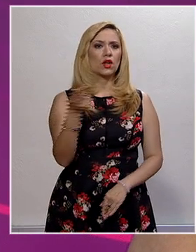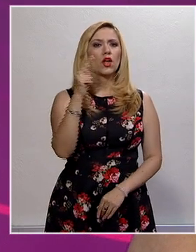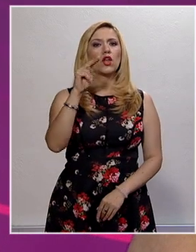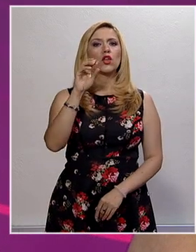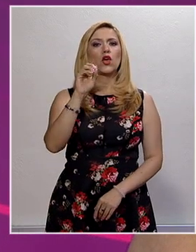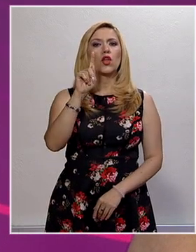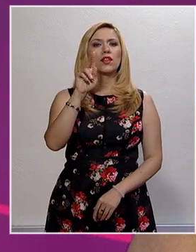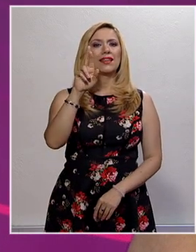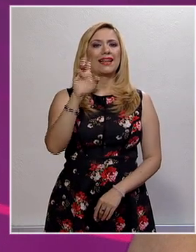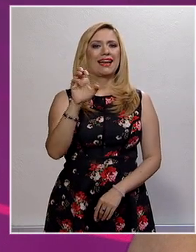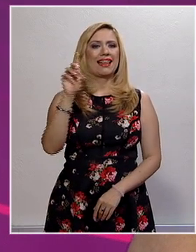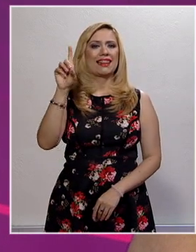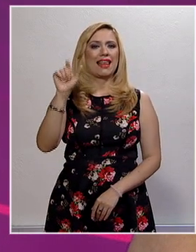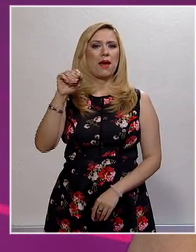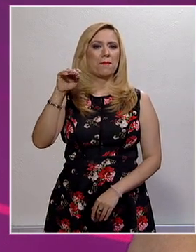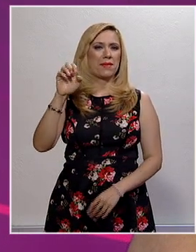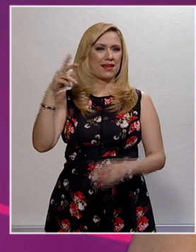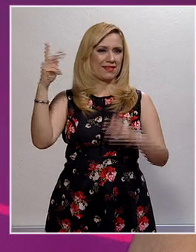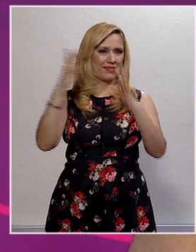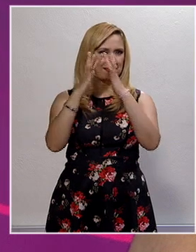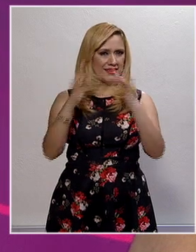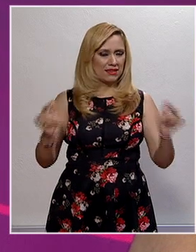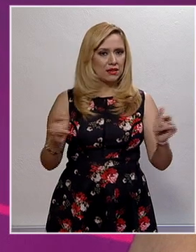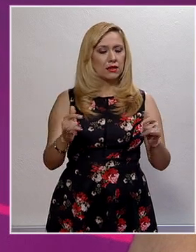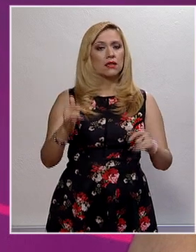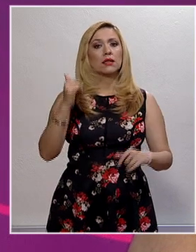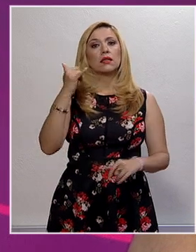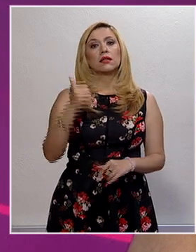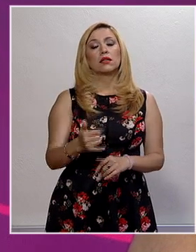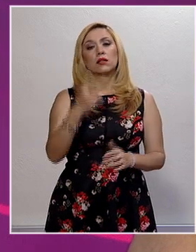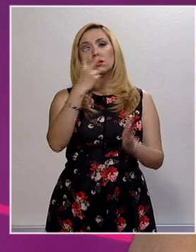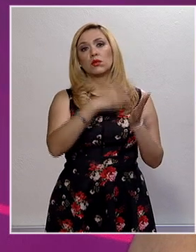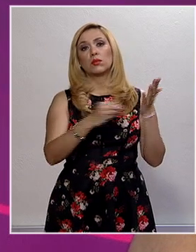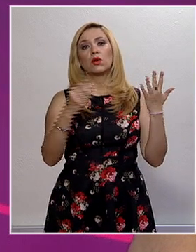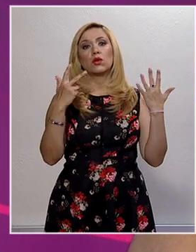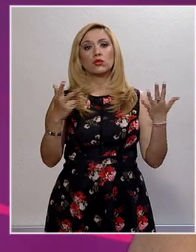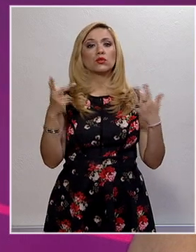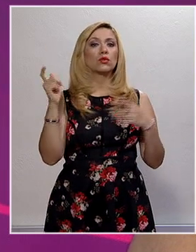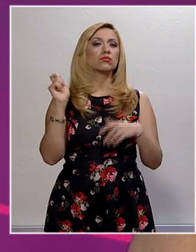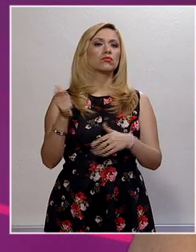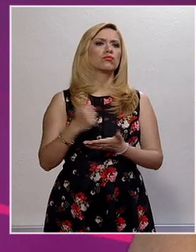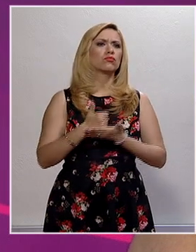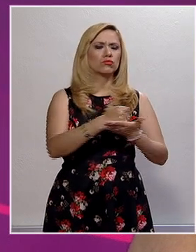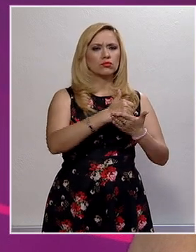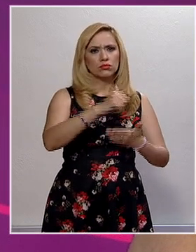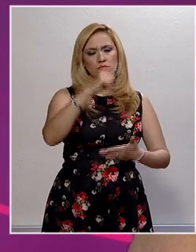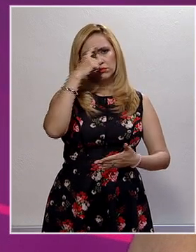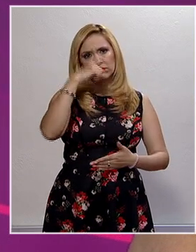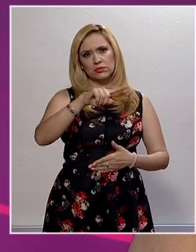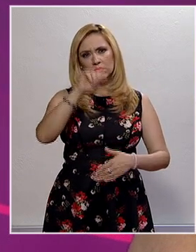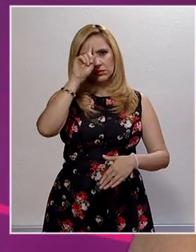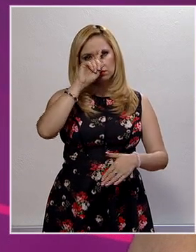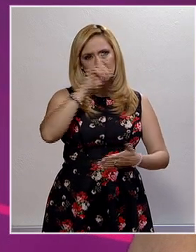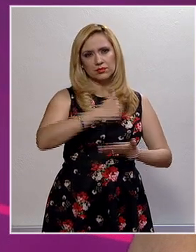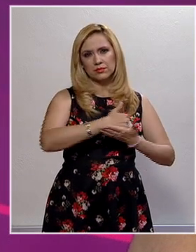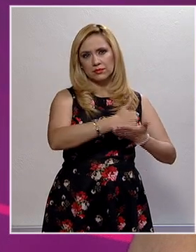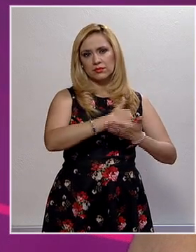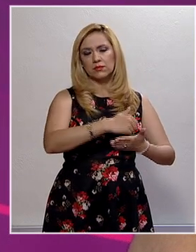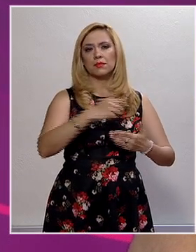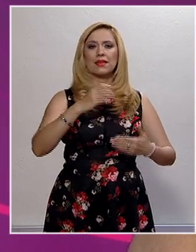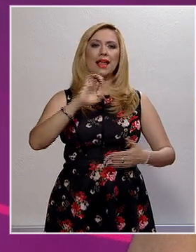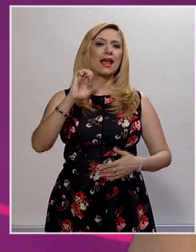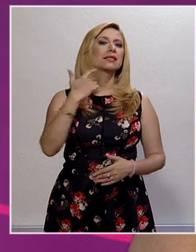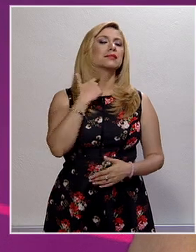en los Estados Unidos y de 2006 a 2008 se desempeñó como asistente de investigación del expresidente de la Comisión Interamericana de Derechos